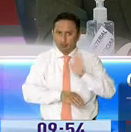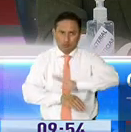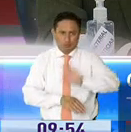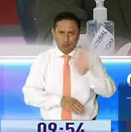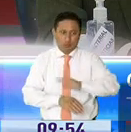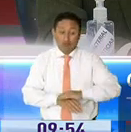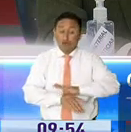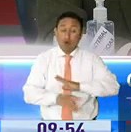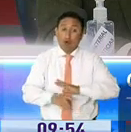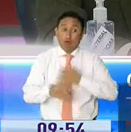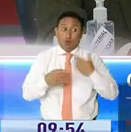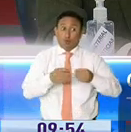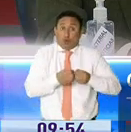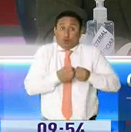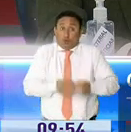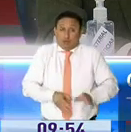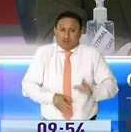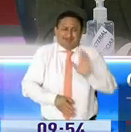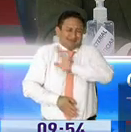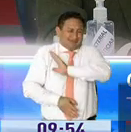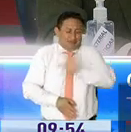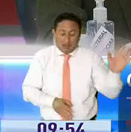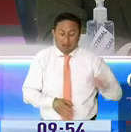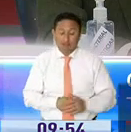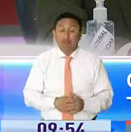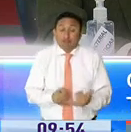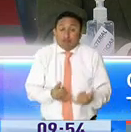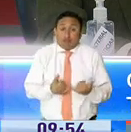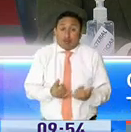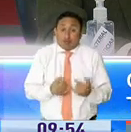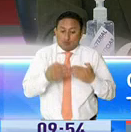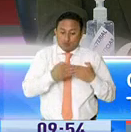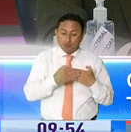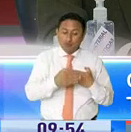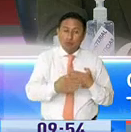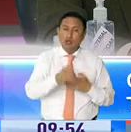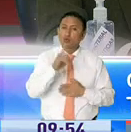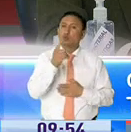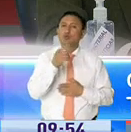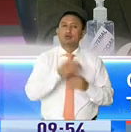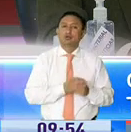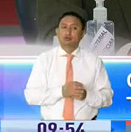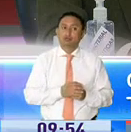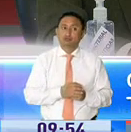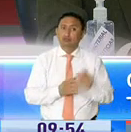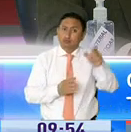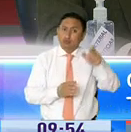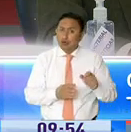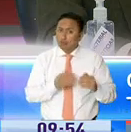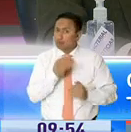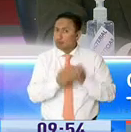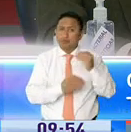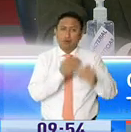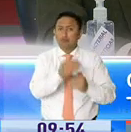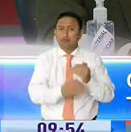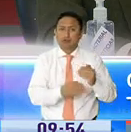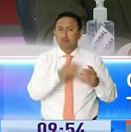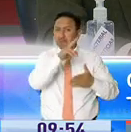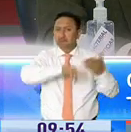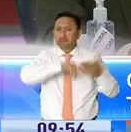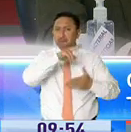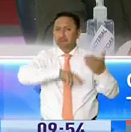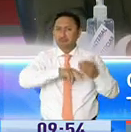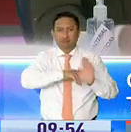de pérdida de año, para nada. En este momento es momento de solamente ponernos al día y avanzar en las lecturas de